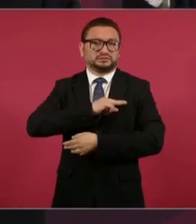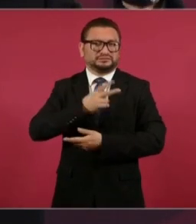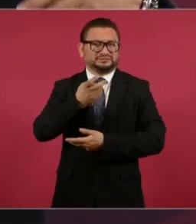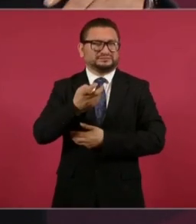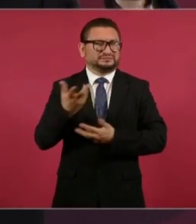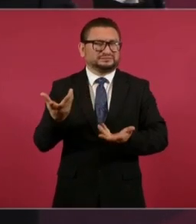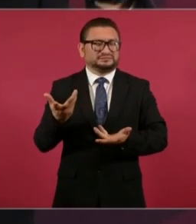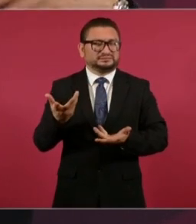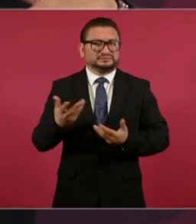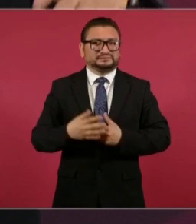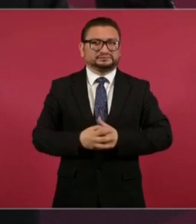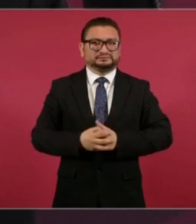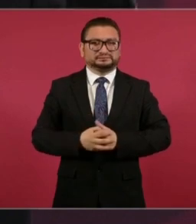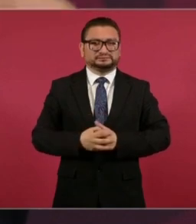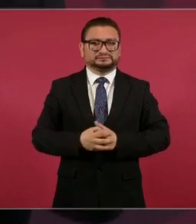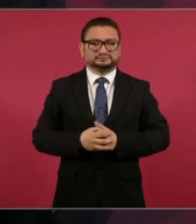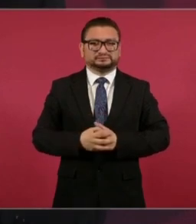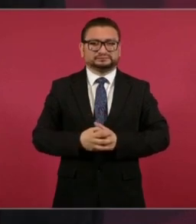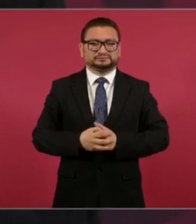ya